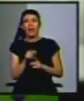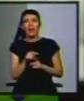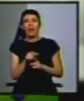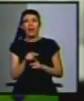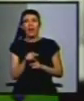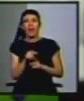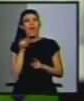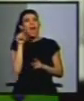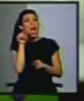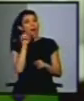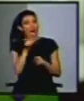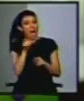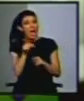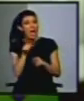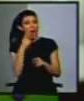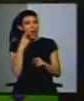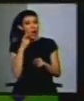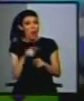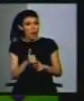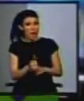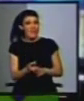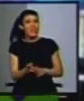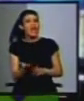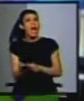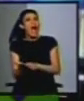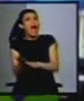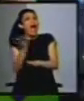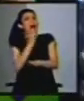planeado de varios años atrás.